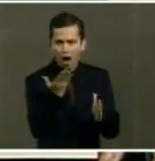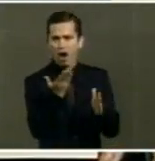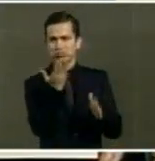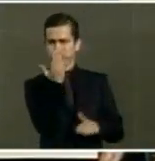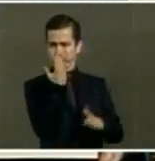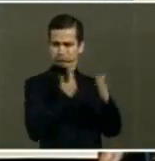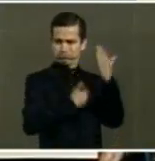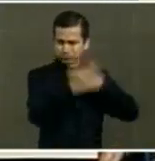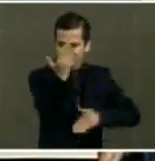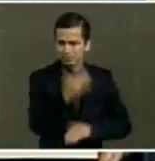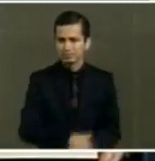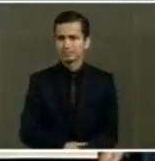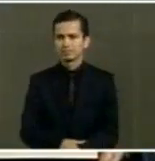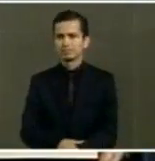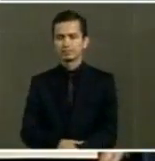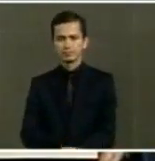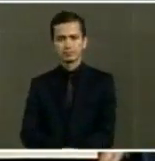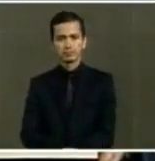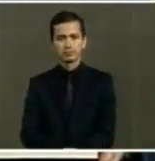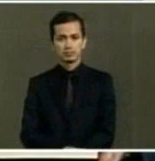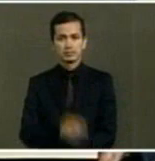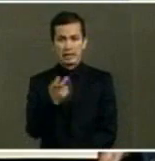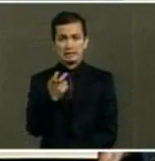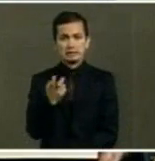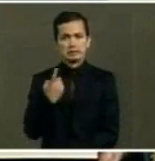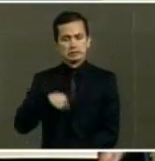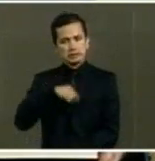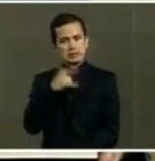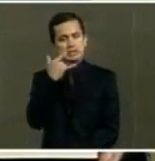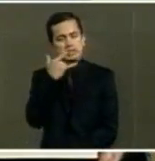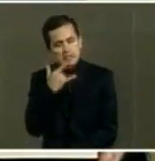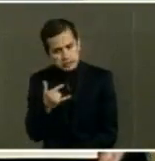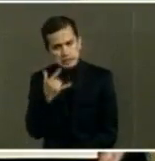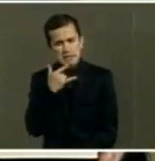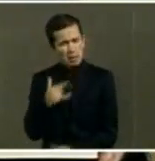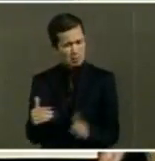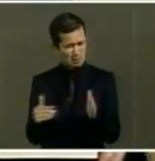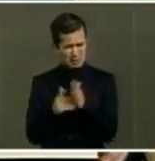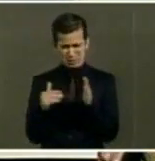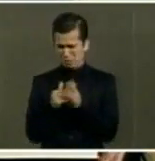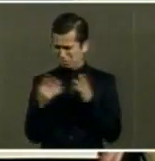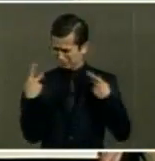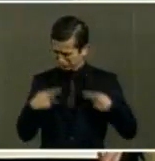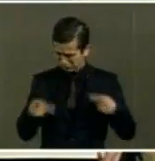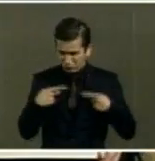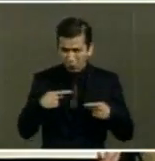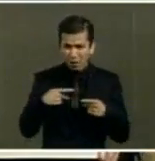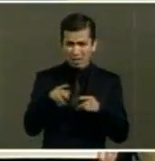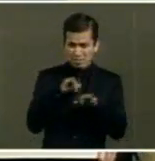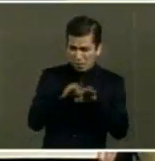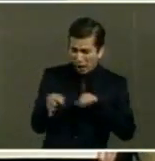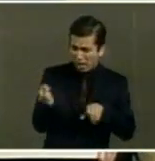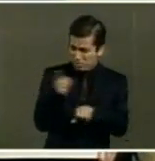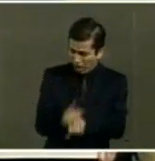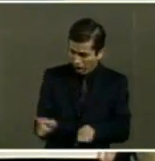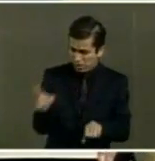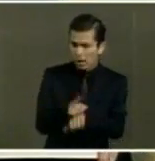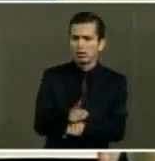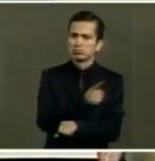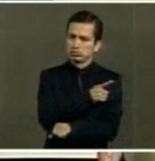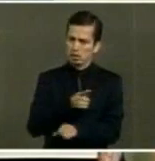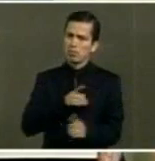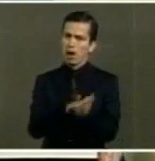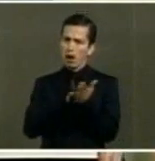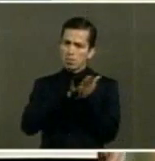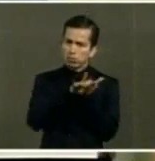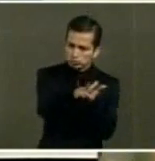Este gran esfuerzo que millones y millones de mexicanos realizan día con día debe ser respaldado por el